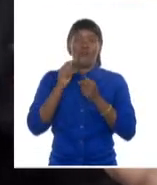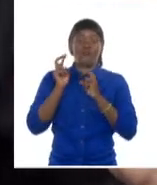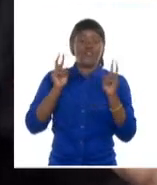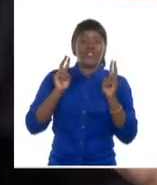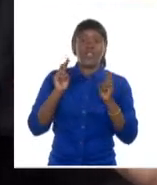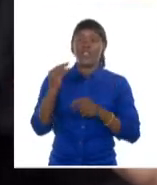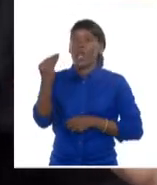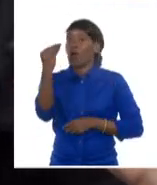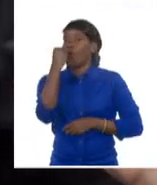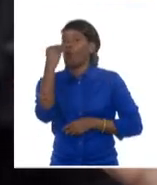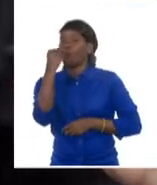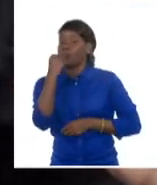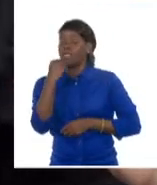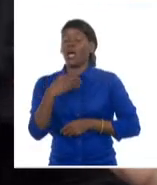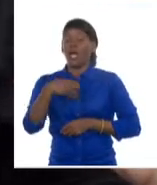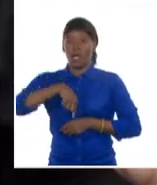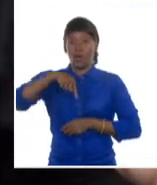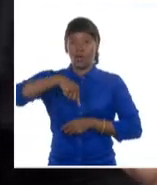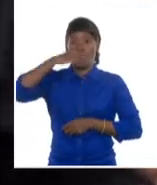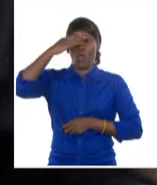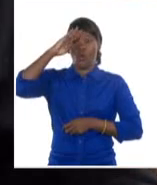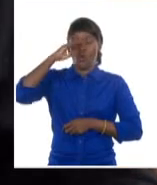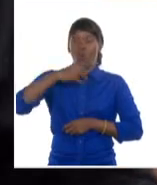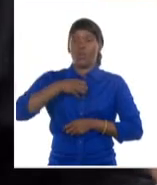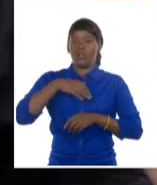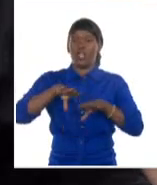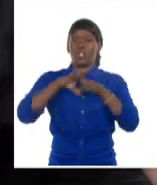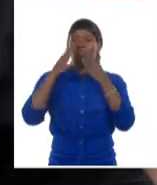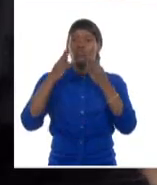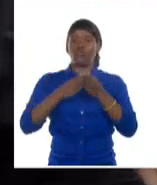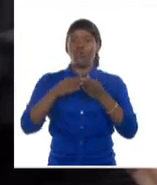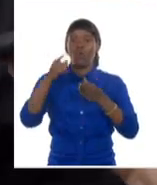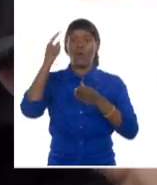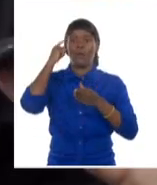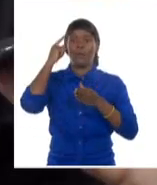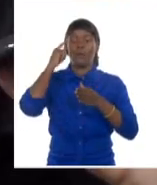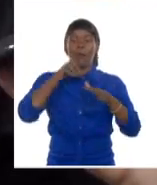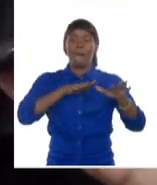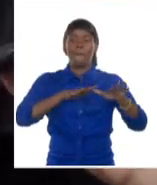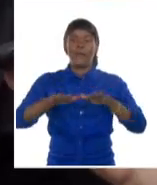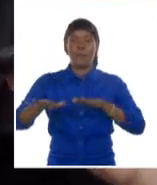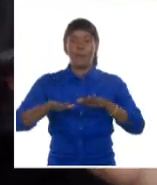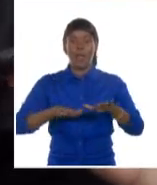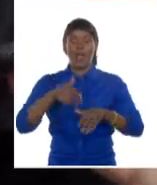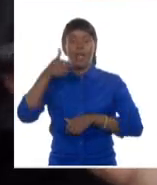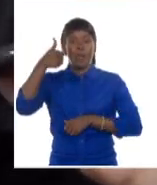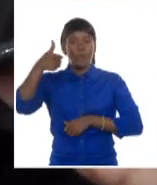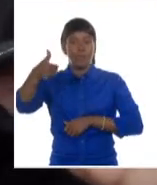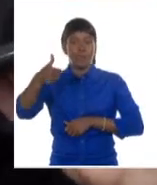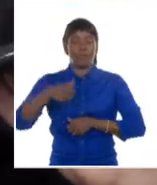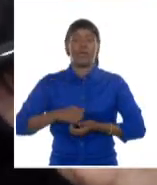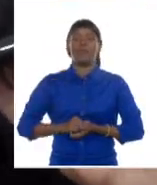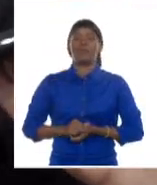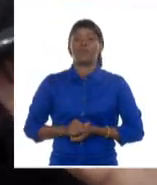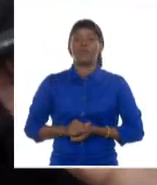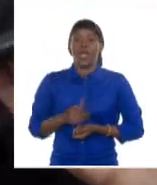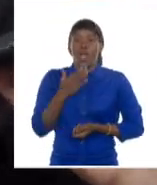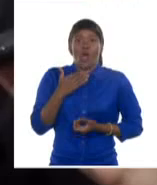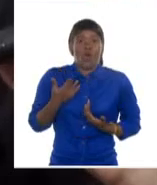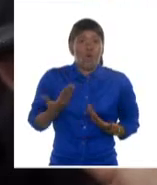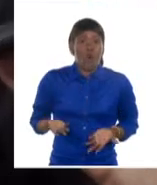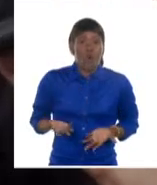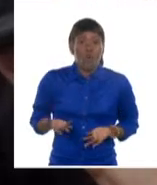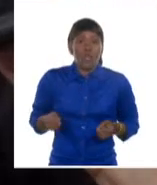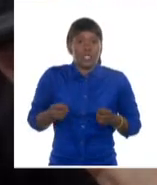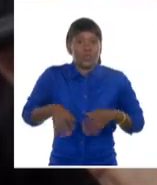vamos a transportarnos, cómo vamos a alojarnos, cómo vamos a desarrollar nuestros hábitos alimentarios, cómo se van a comportar los desafíos para la